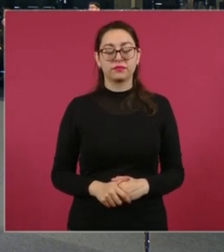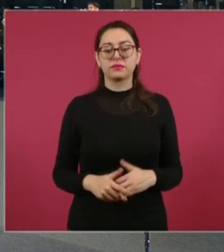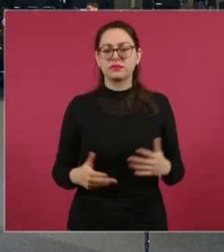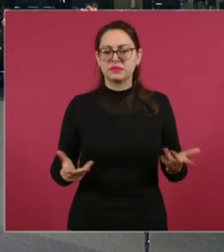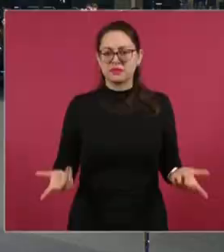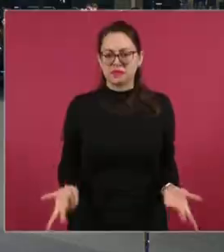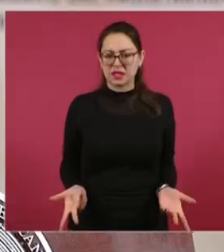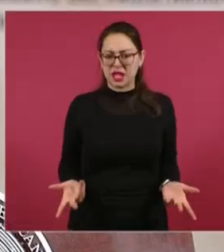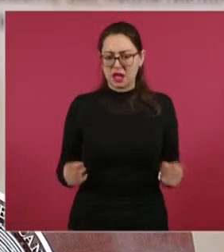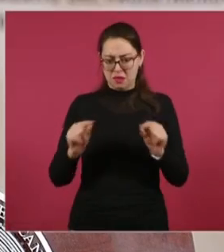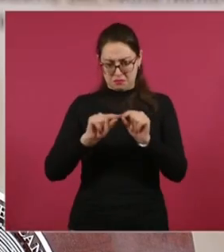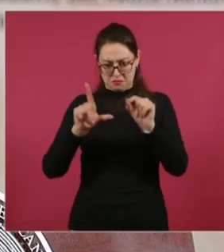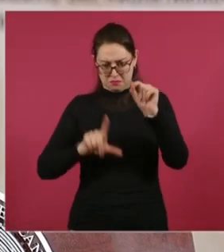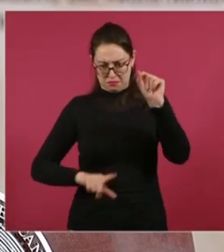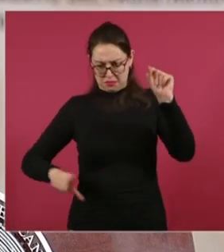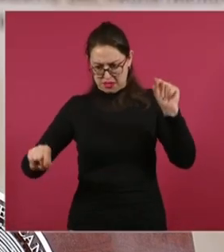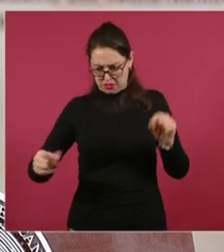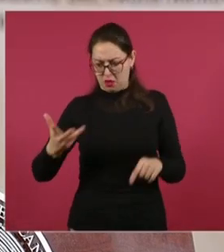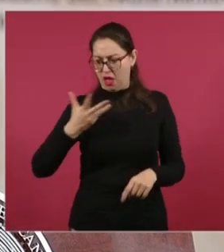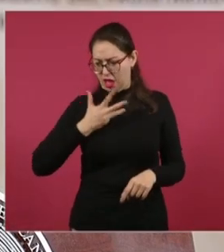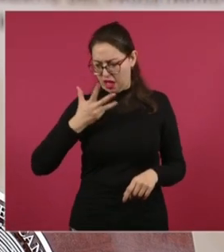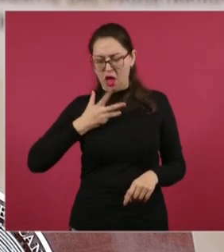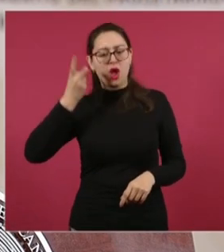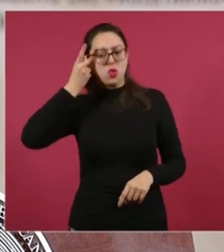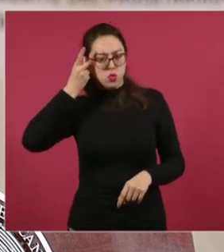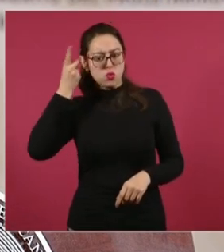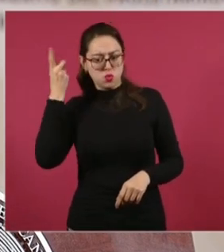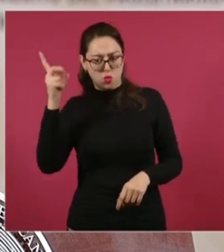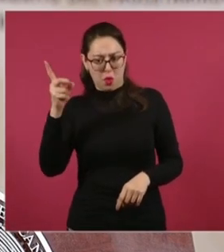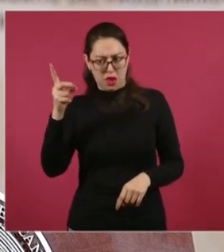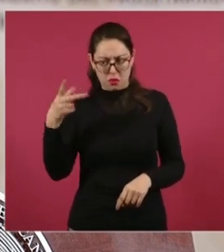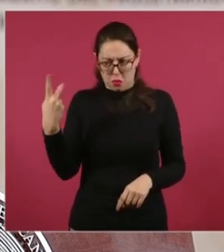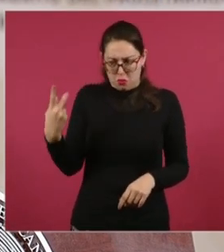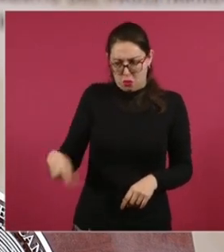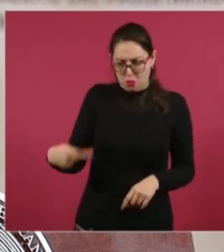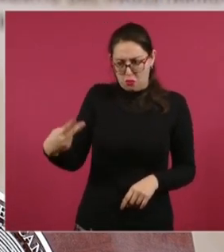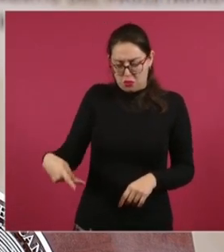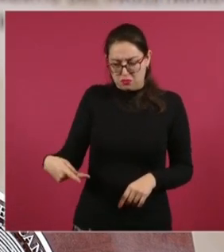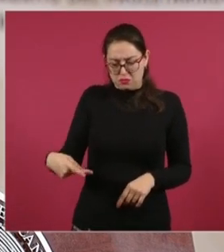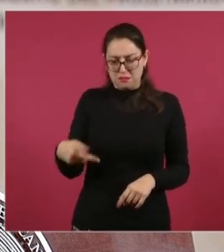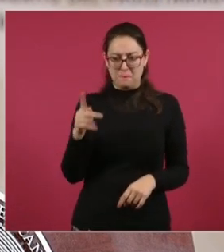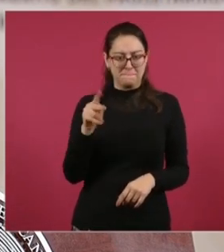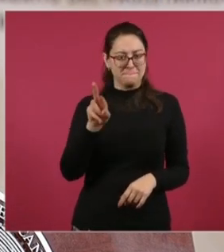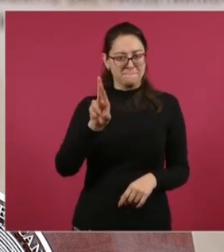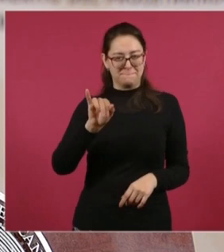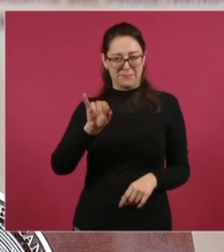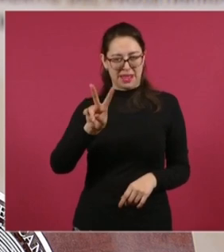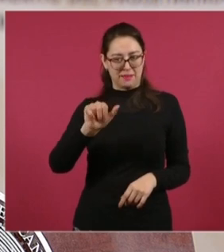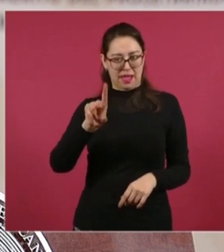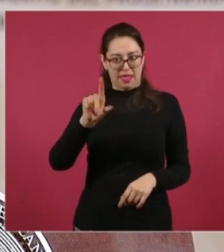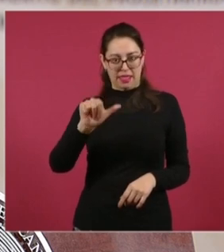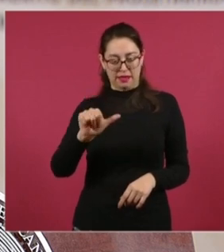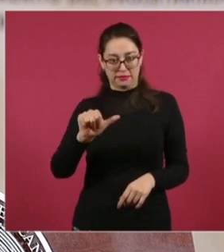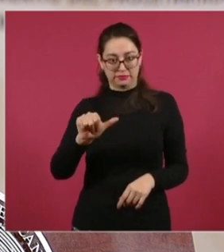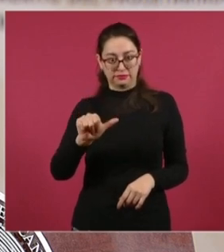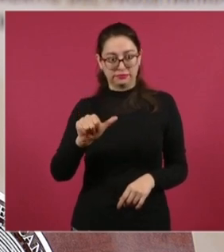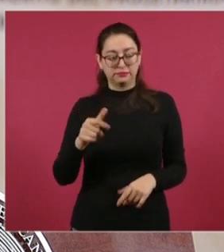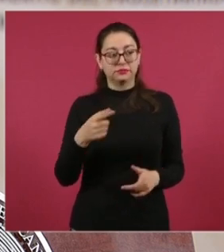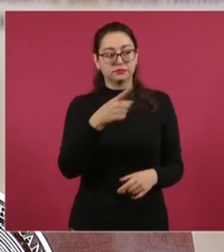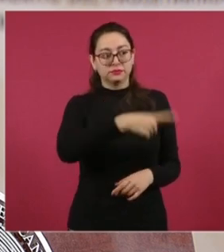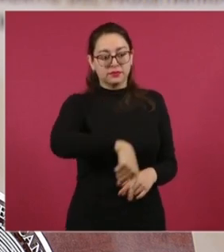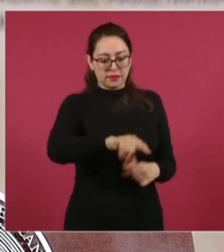propiedad privada. Desde hace unas semanas ha corrido como pólvora la mentira de que el presidente Andrés Manuel López